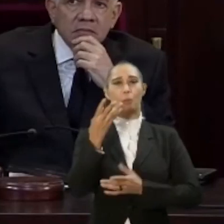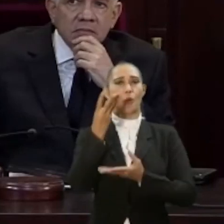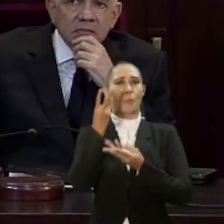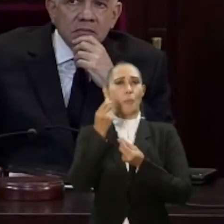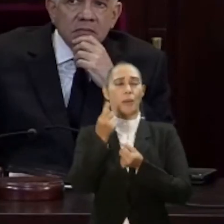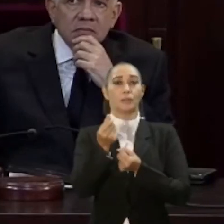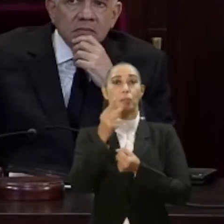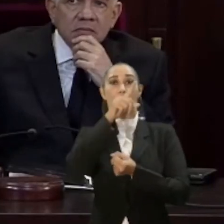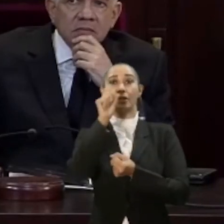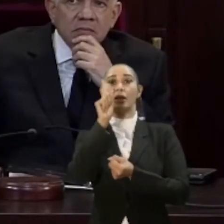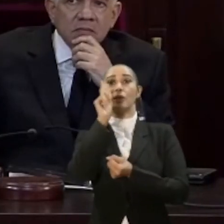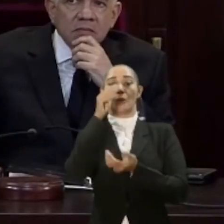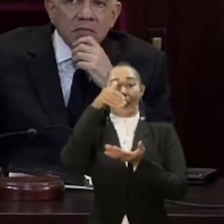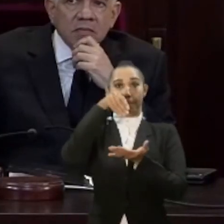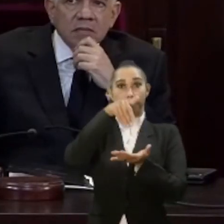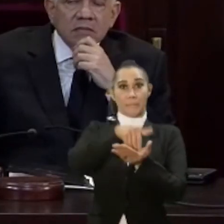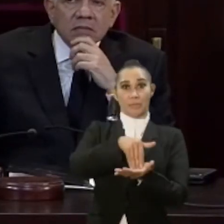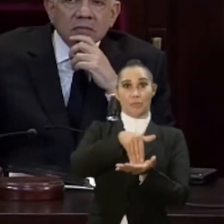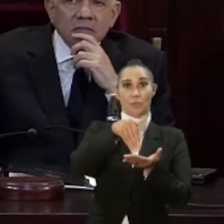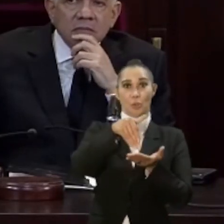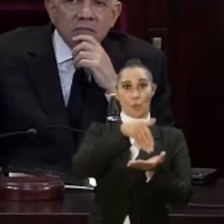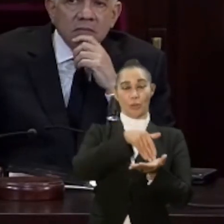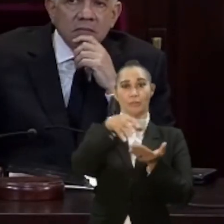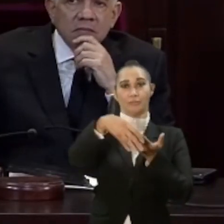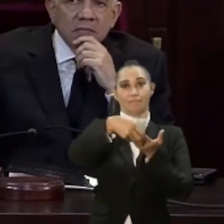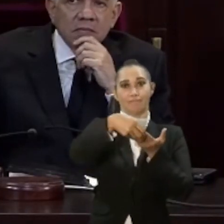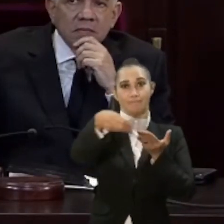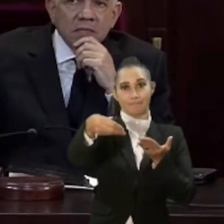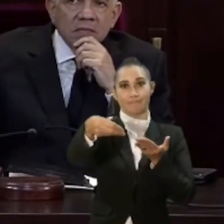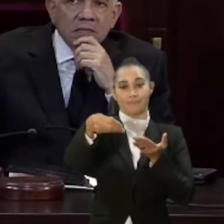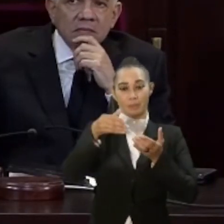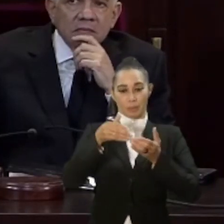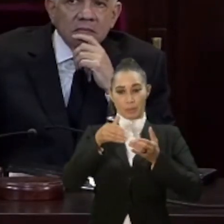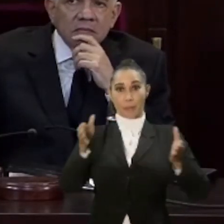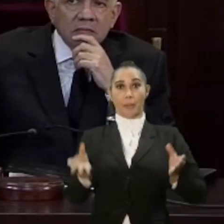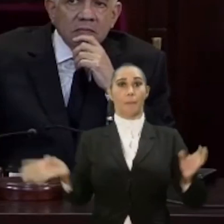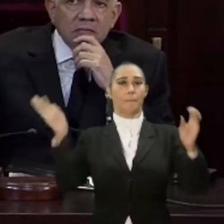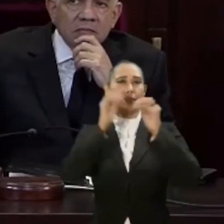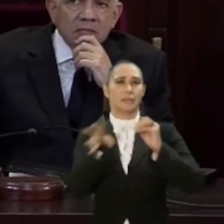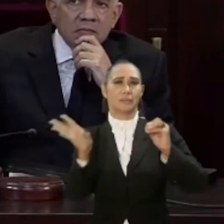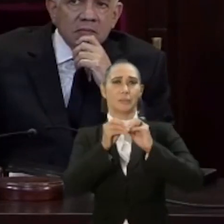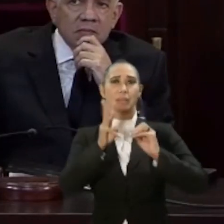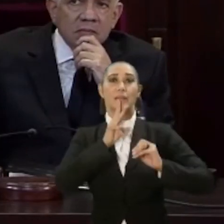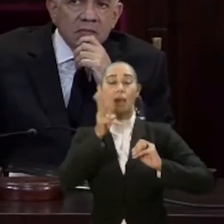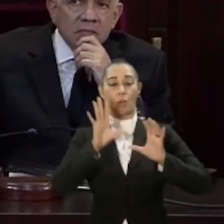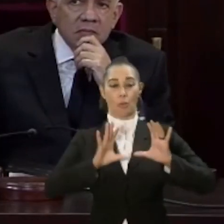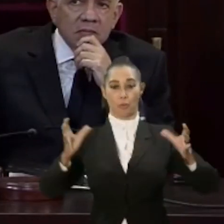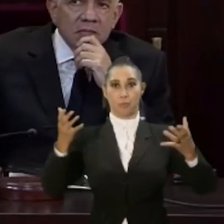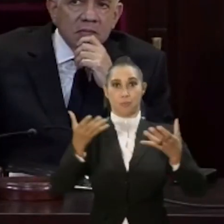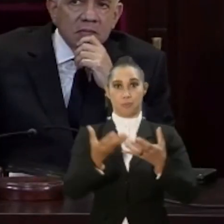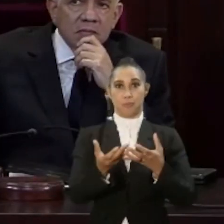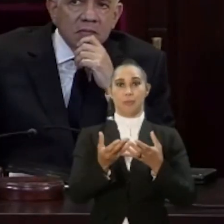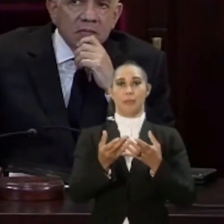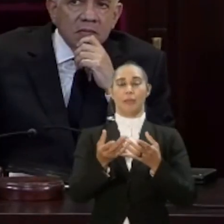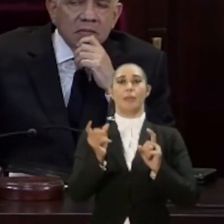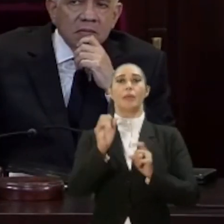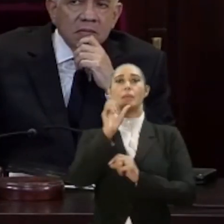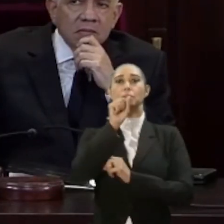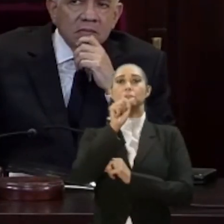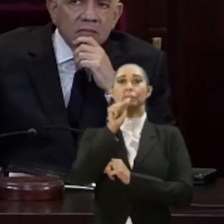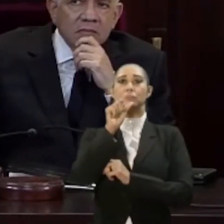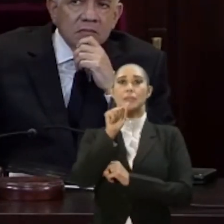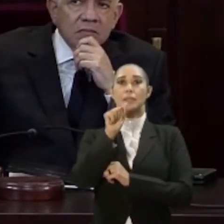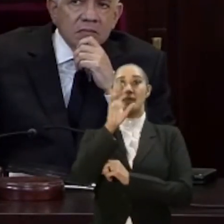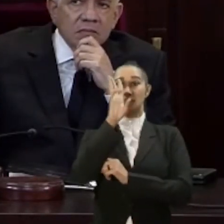de 101 millones de dólares, estamos ampliando la producción de agua potable del acueducto oriental de Barrera de Salinidad